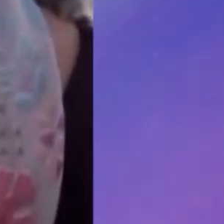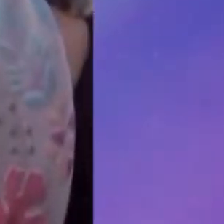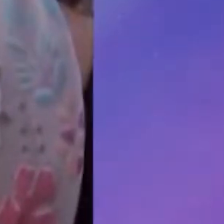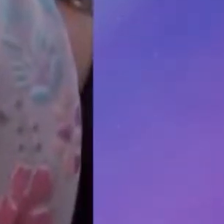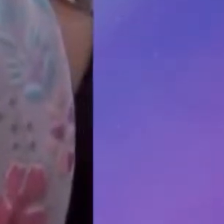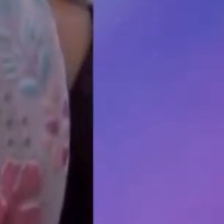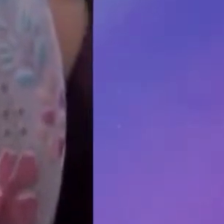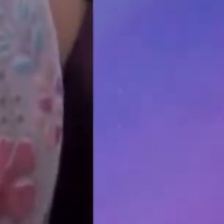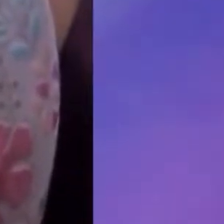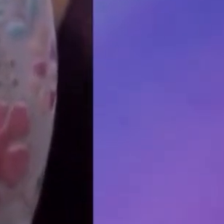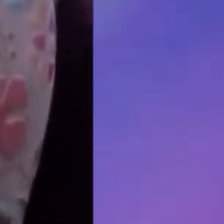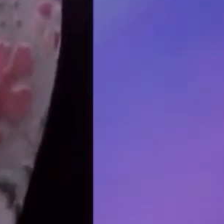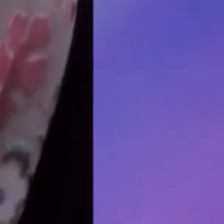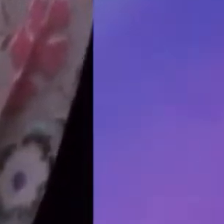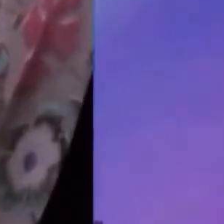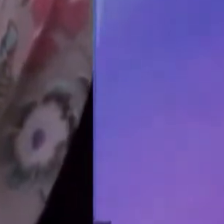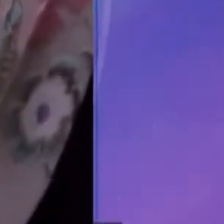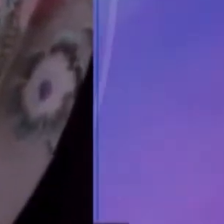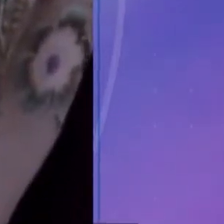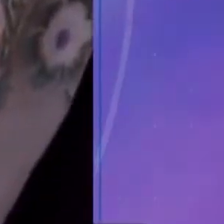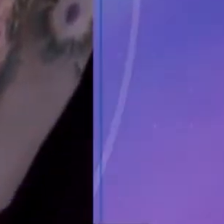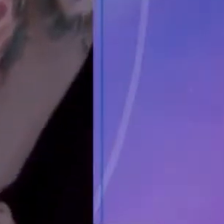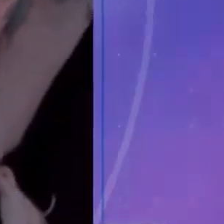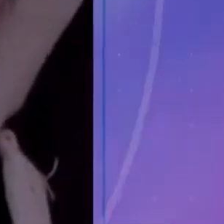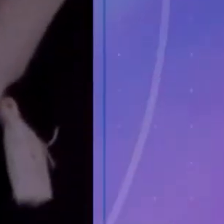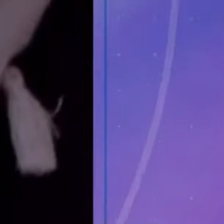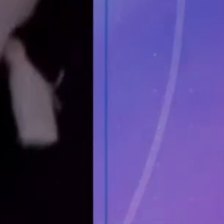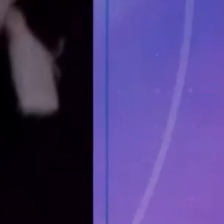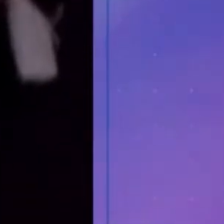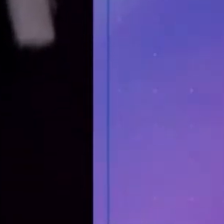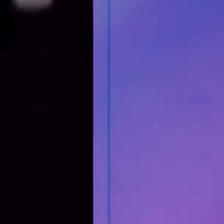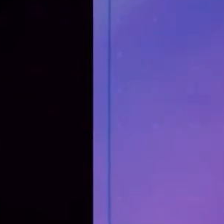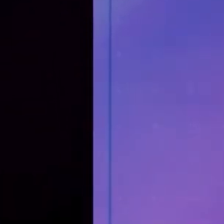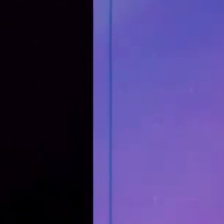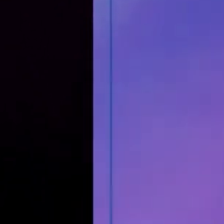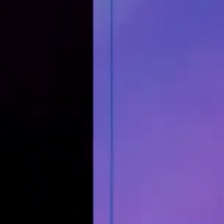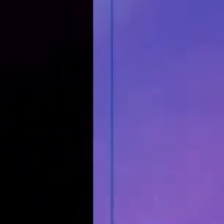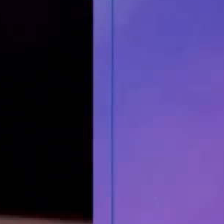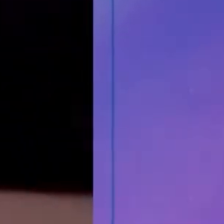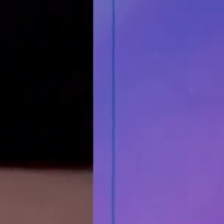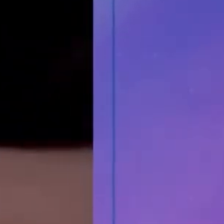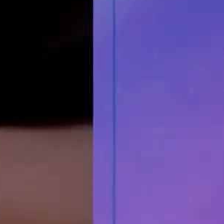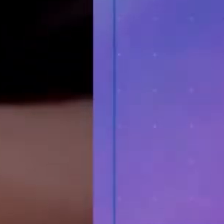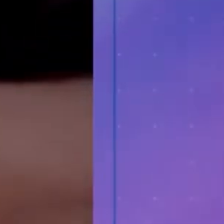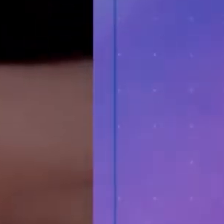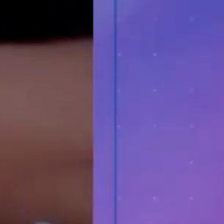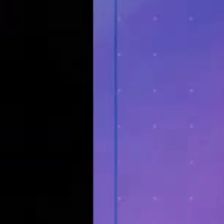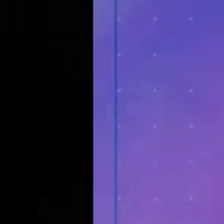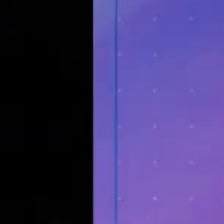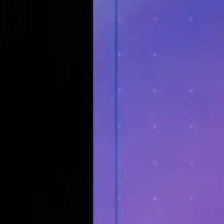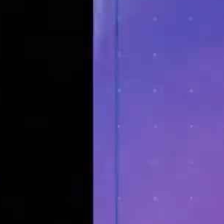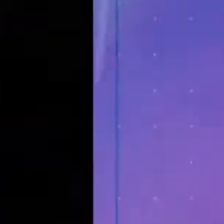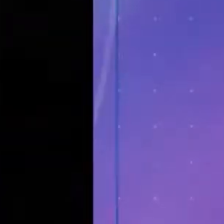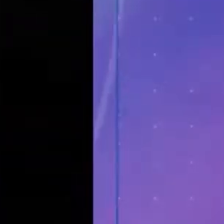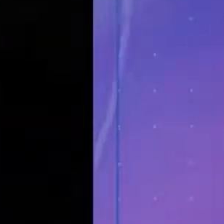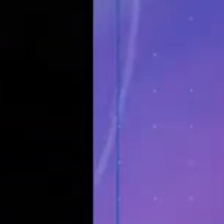La literatura fantástica tiene la capacidad de hacernos transitar por espacios que en nada se parecen a nuestra realidad.